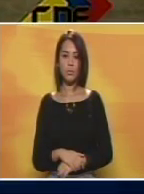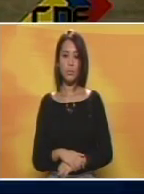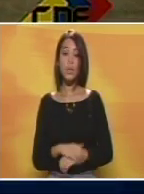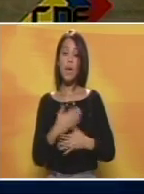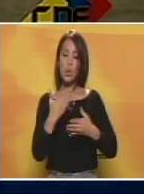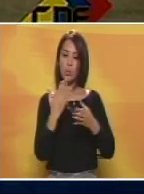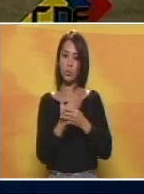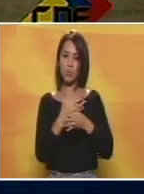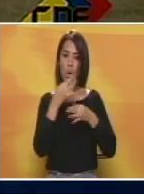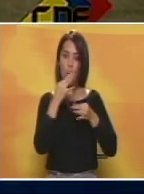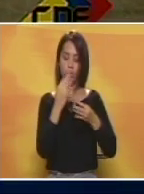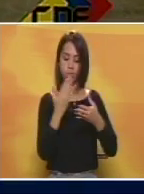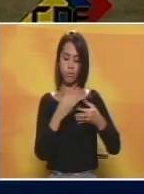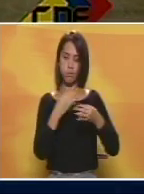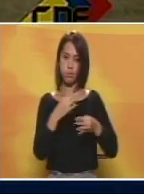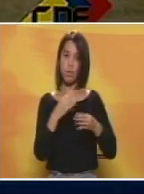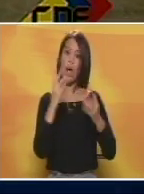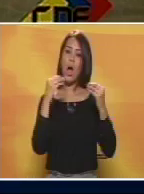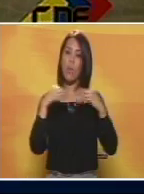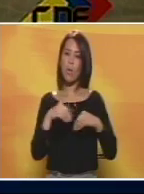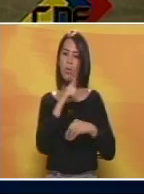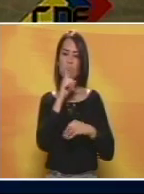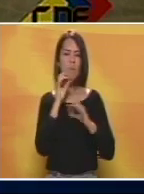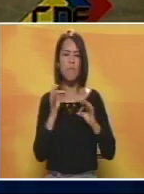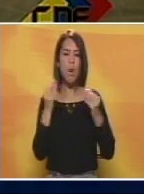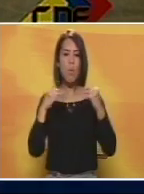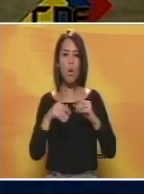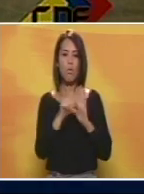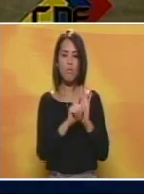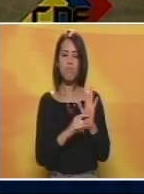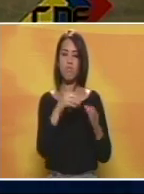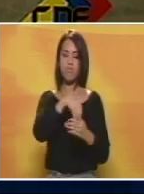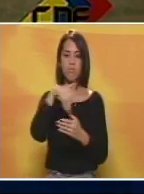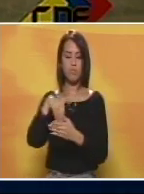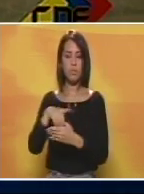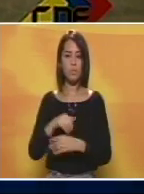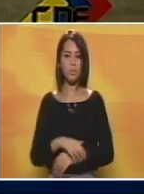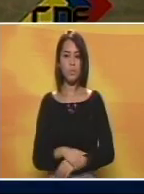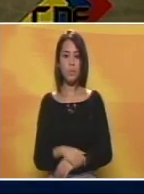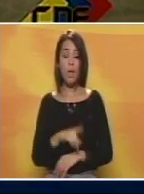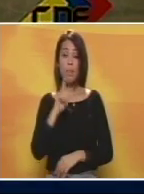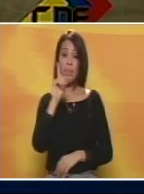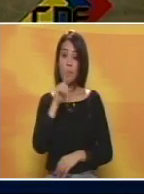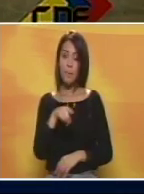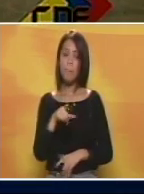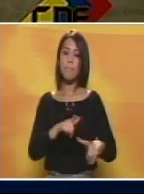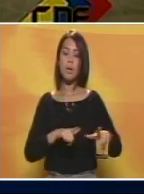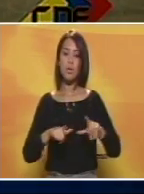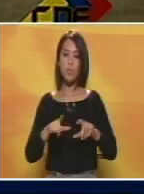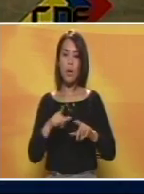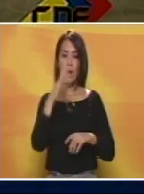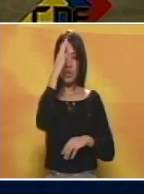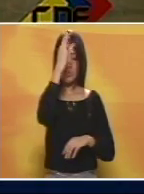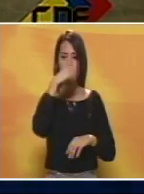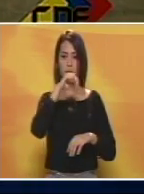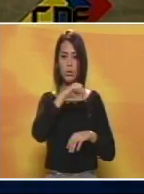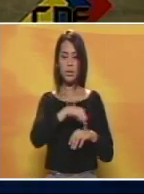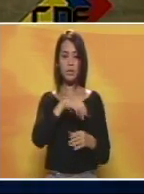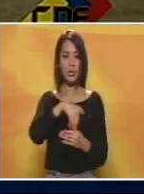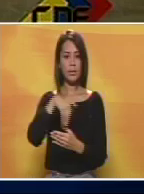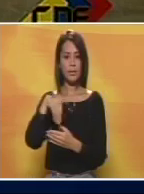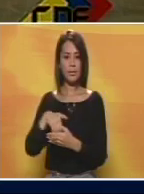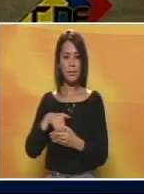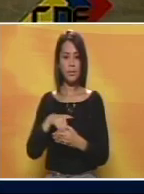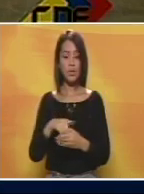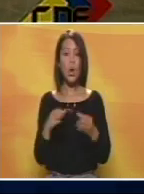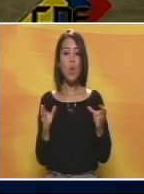documento que se denominó Acuerdo de Garantías Electorales. También se ha instalado aquí en el Consejo Nacional Electoral